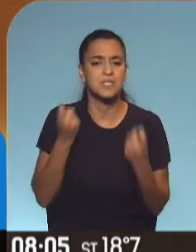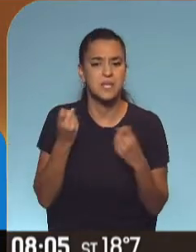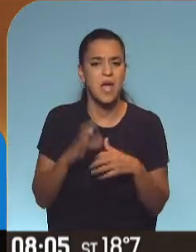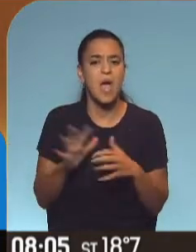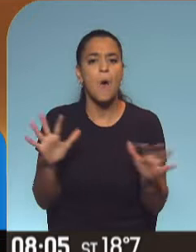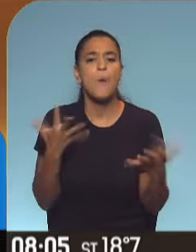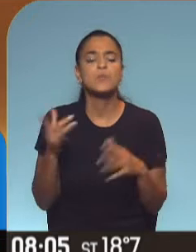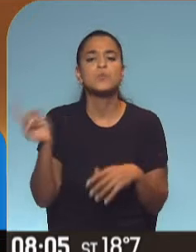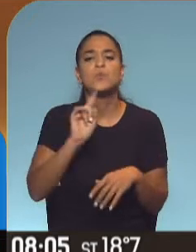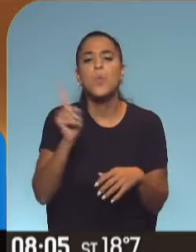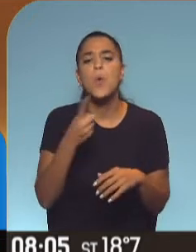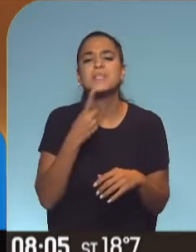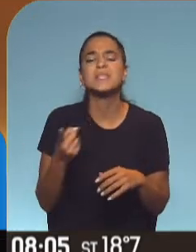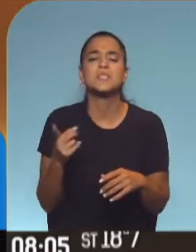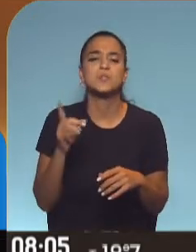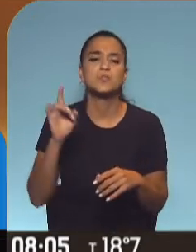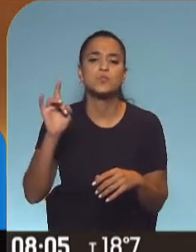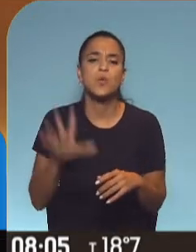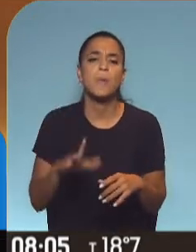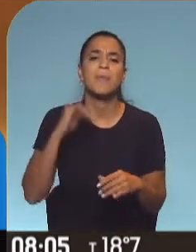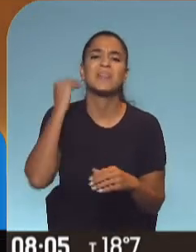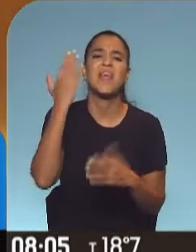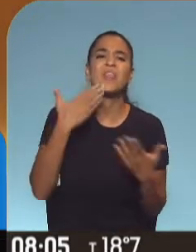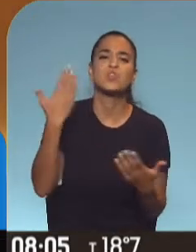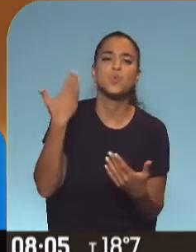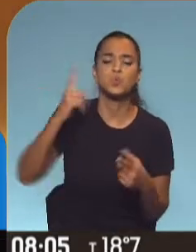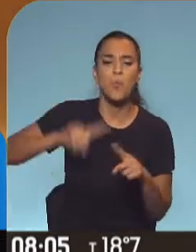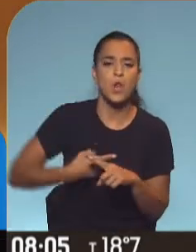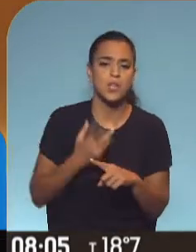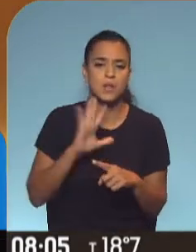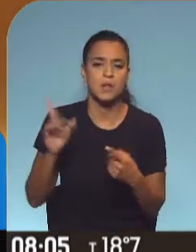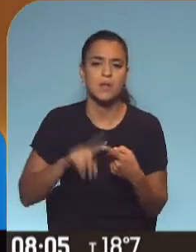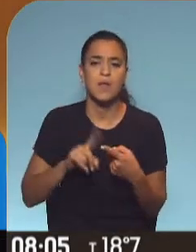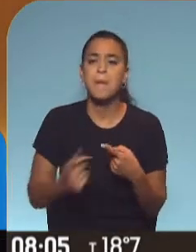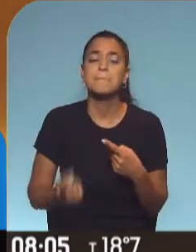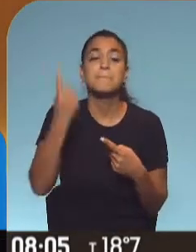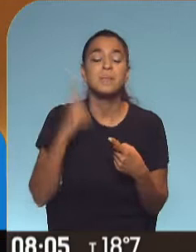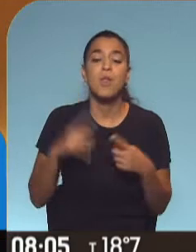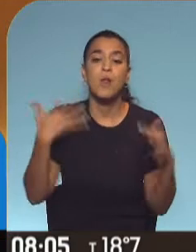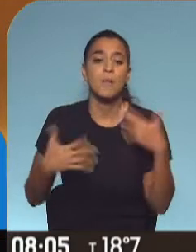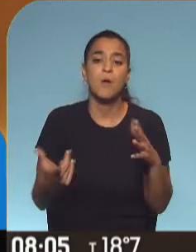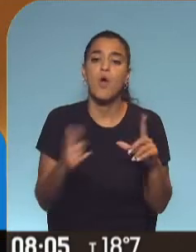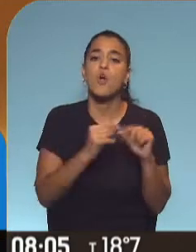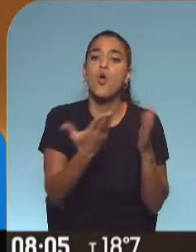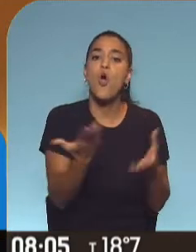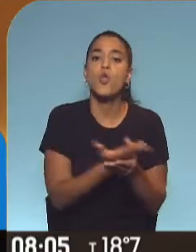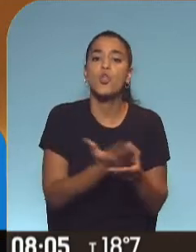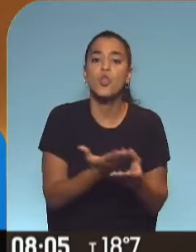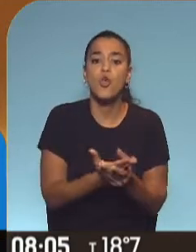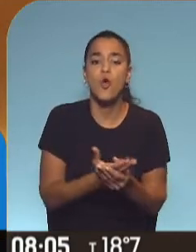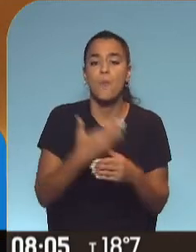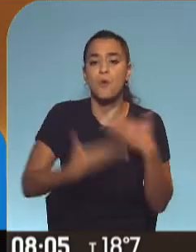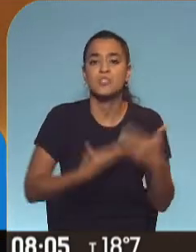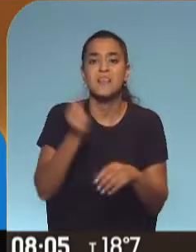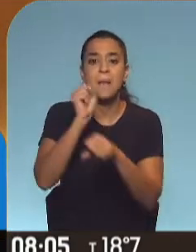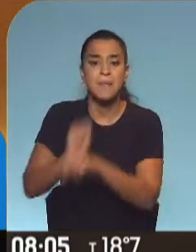veces no son los que discurren en el discurso político, que son la inmediata aplicación del Código Procesal Penal, que ya está desde el